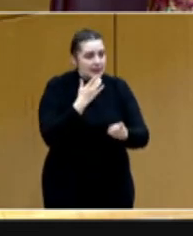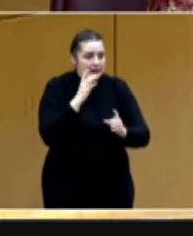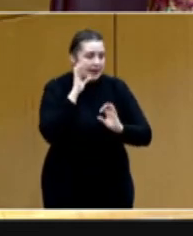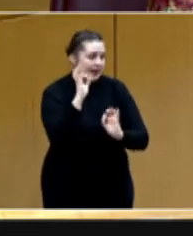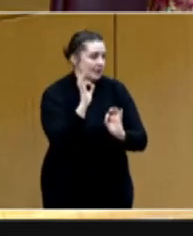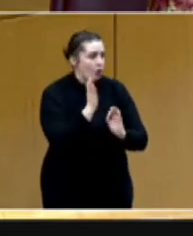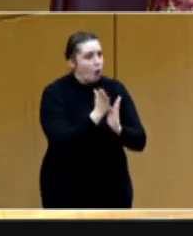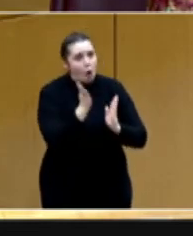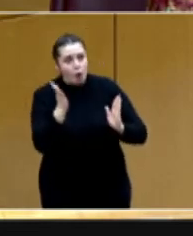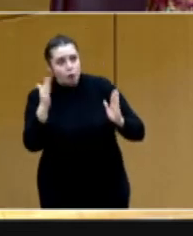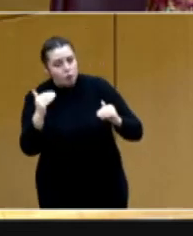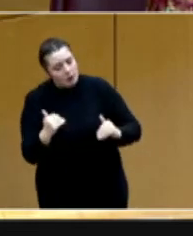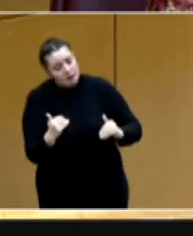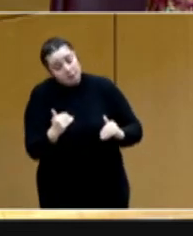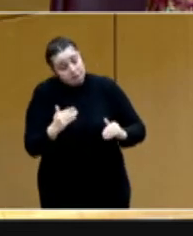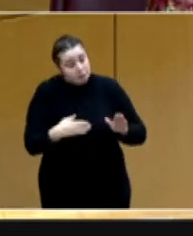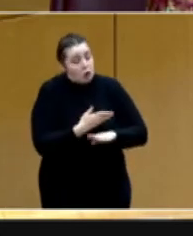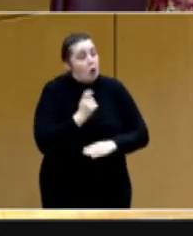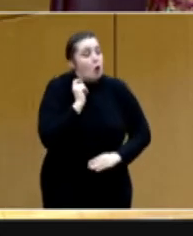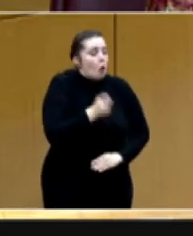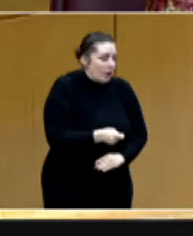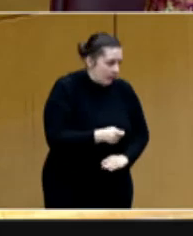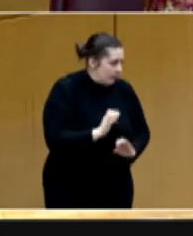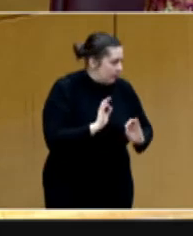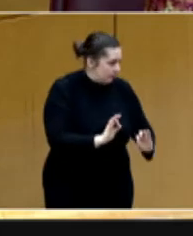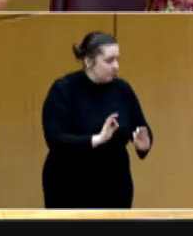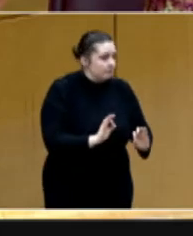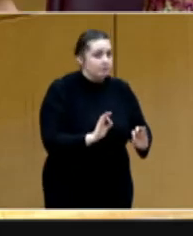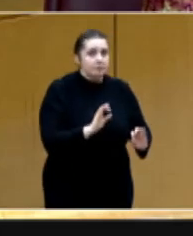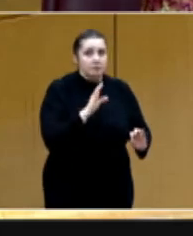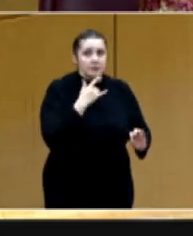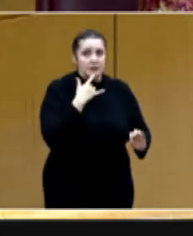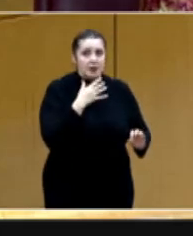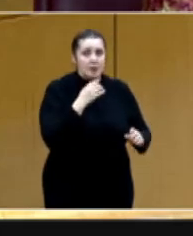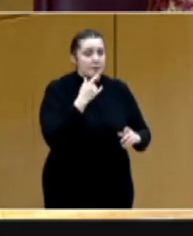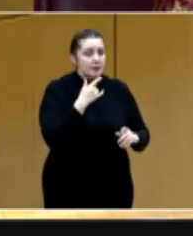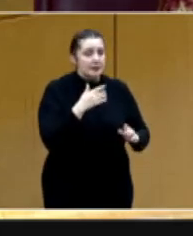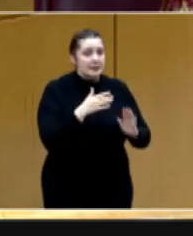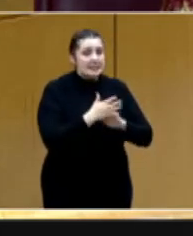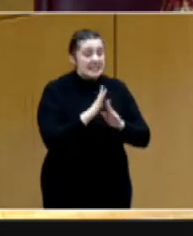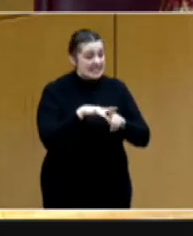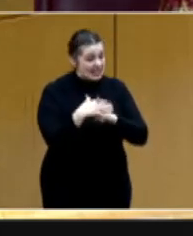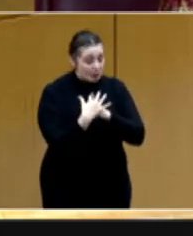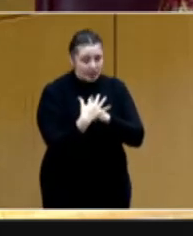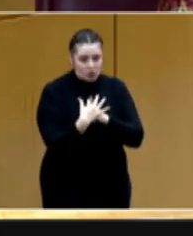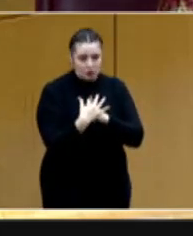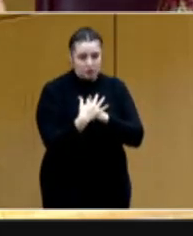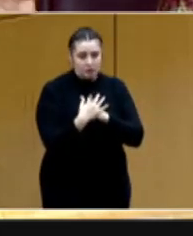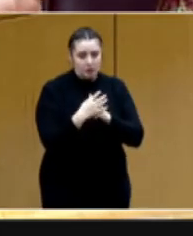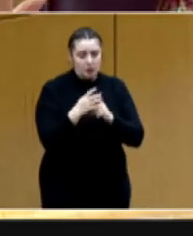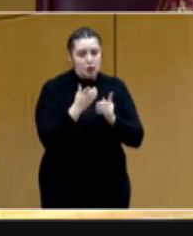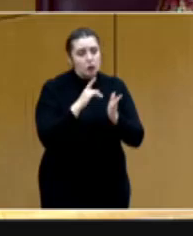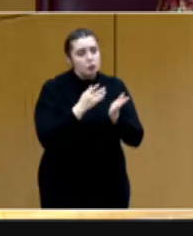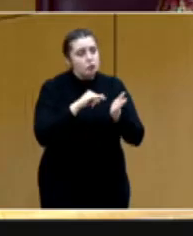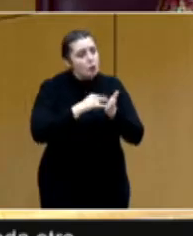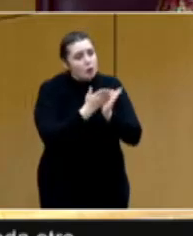permite que Permítame que lo exprese con con sencillez solamente en los casos donde otras